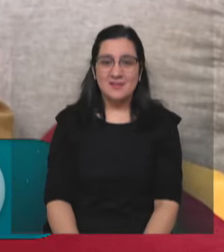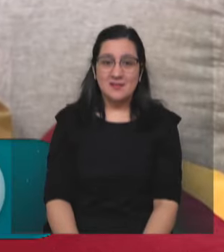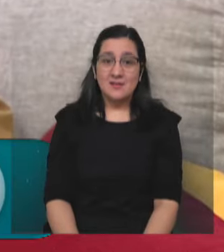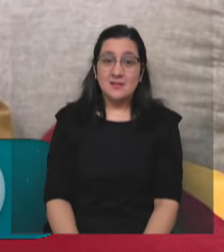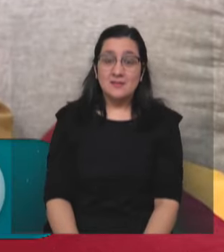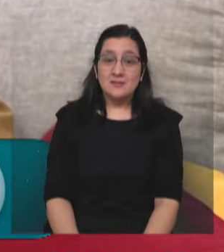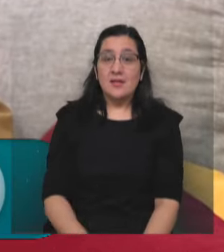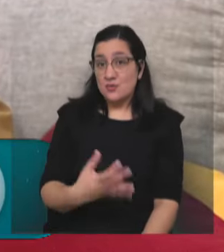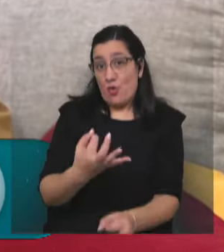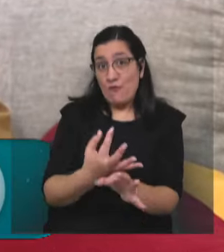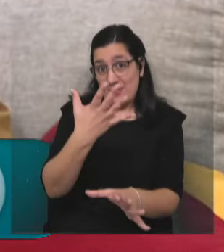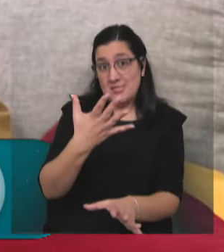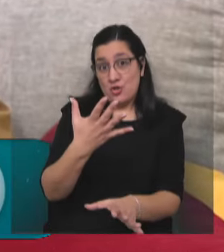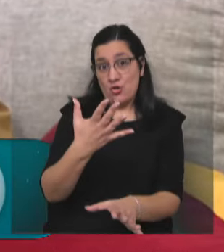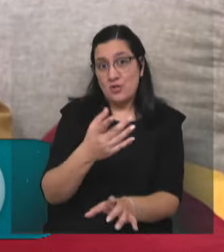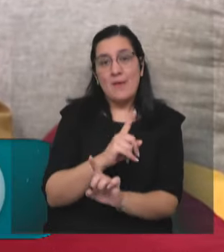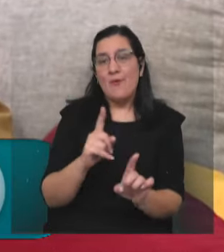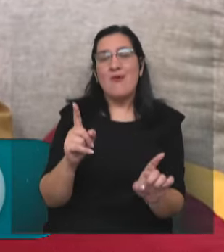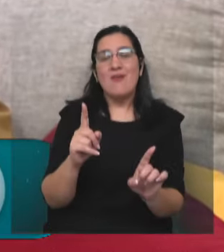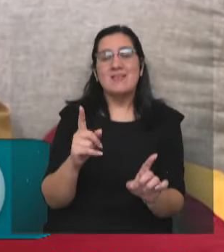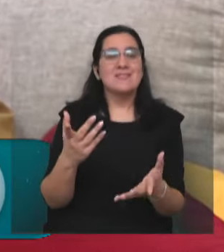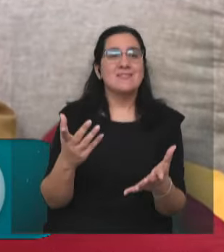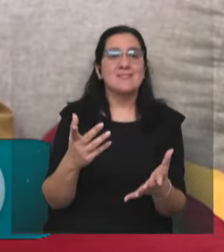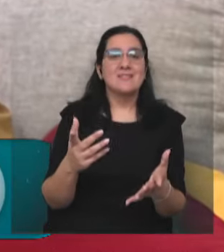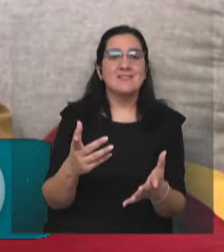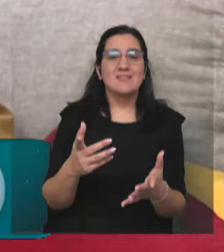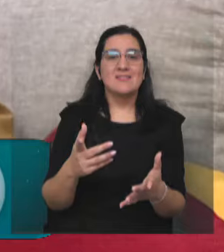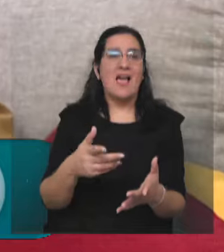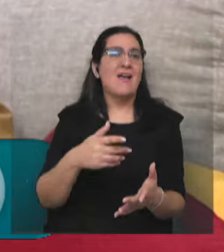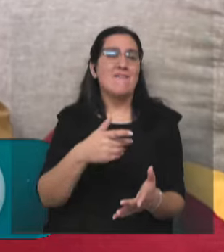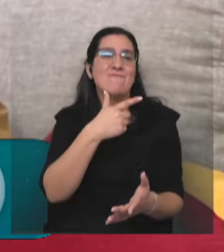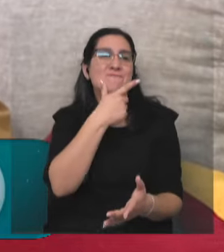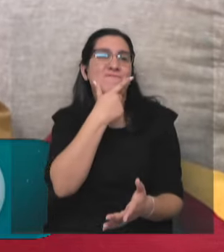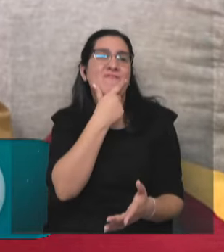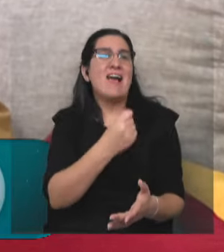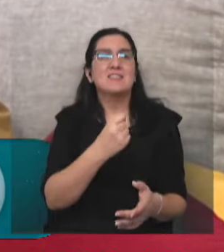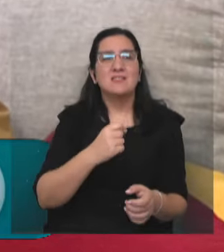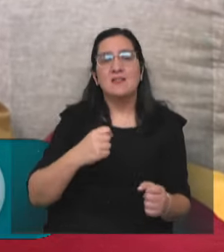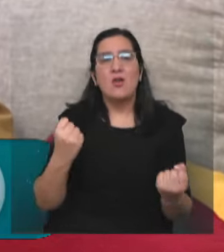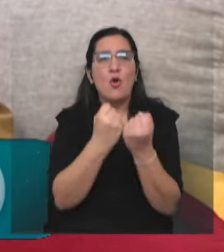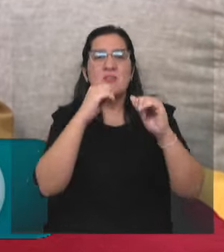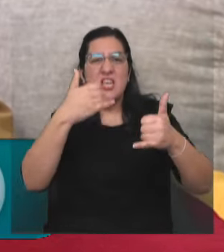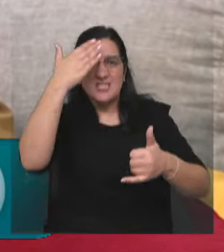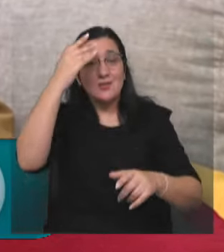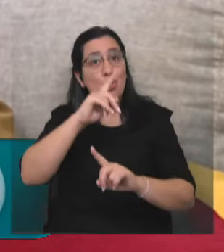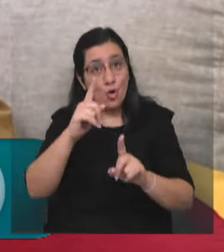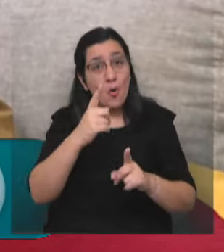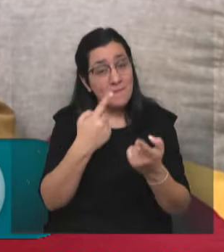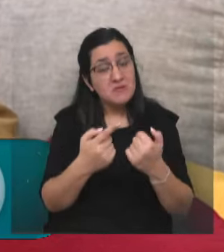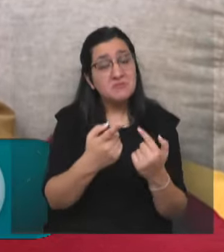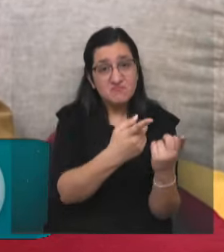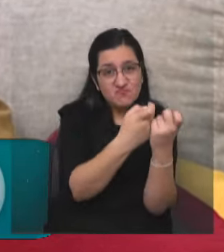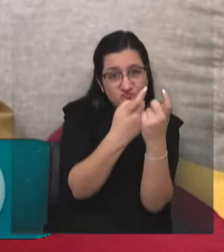es un oficio, ¿no? Digo, tampoco es que se nace con un oficio. Digo, pero hay un camino de